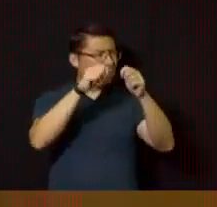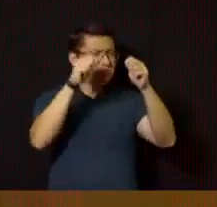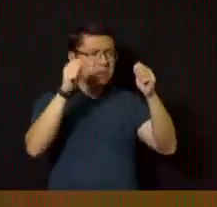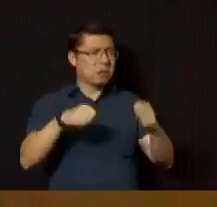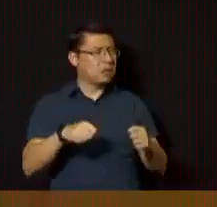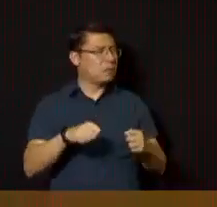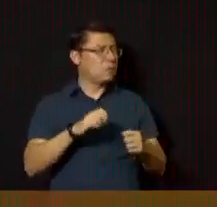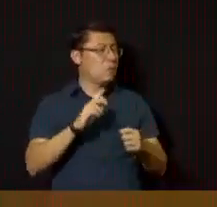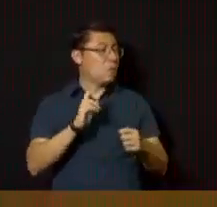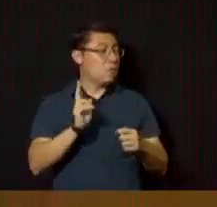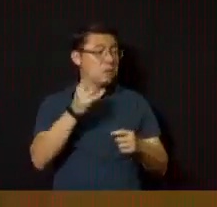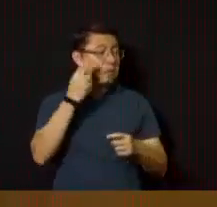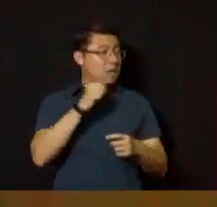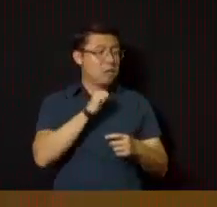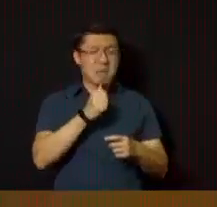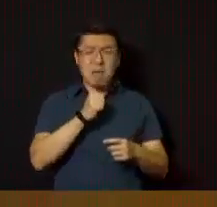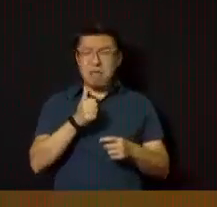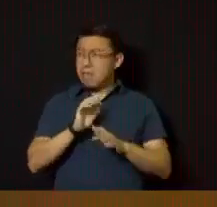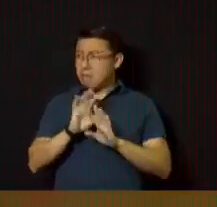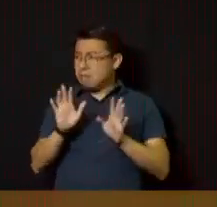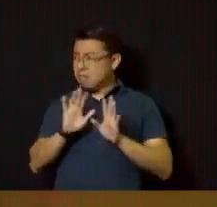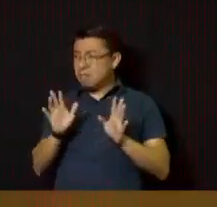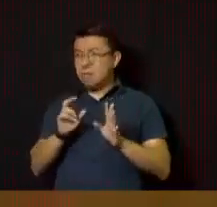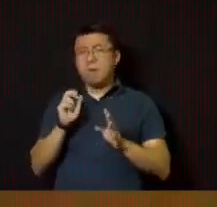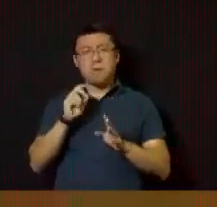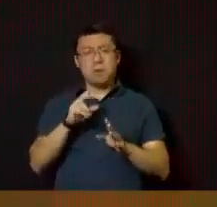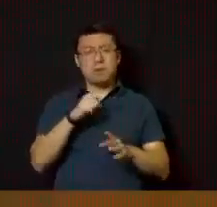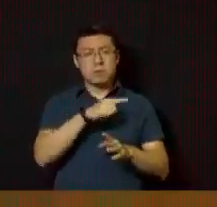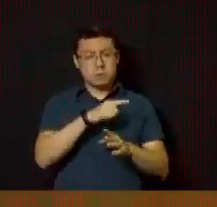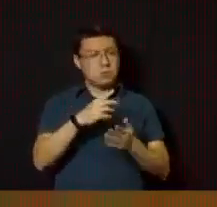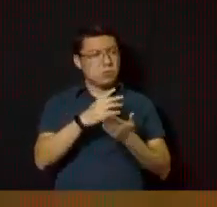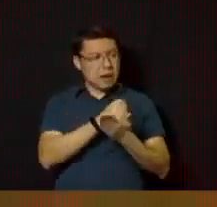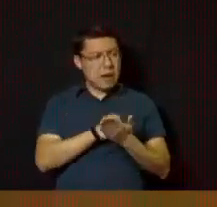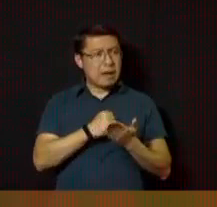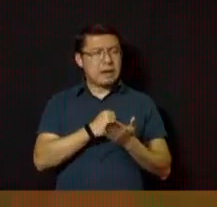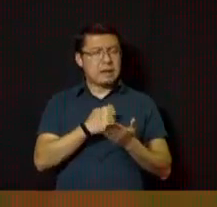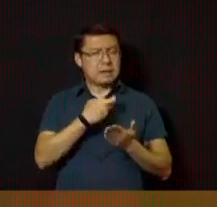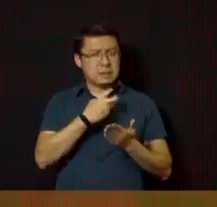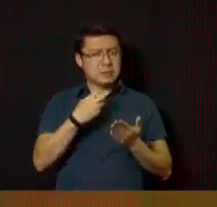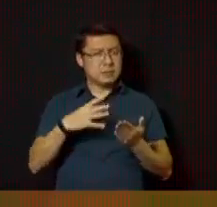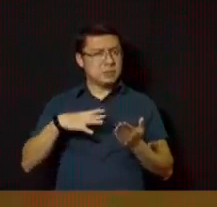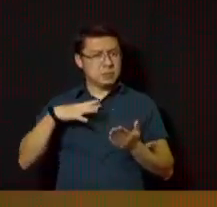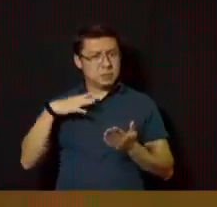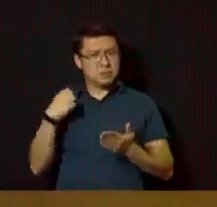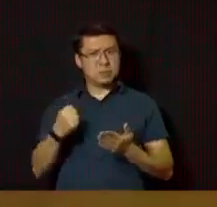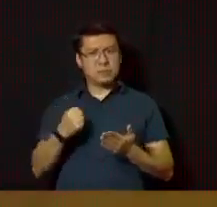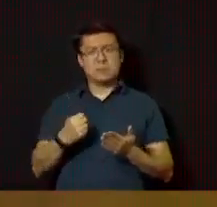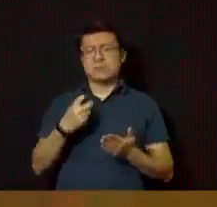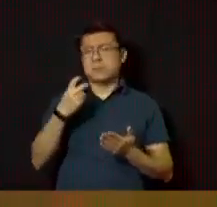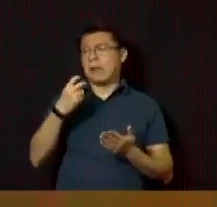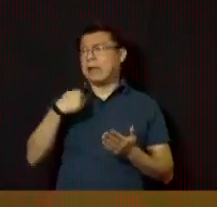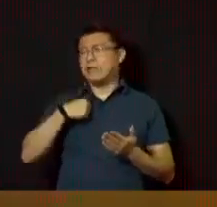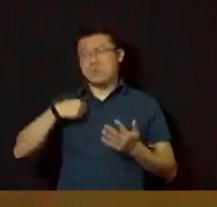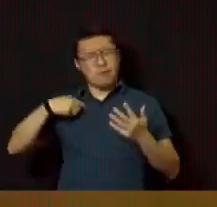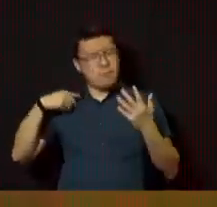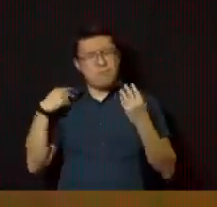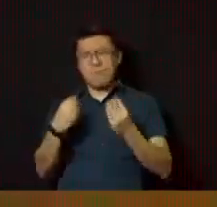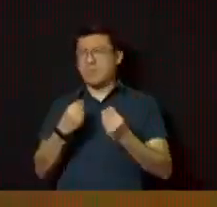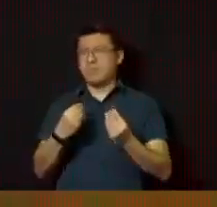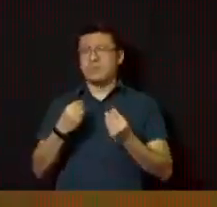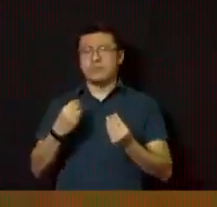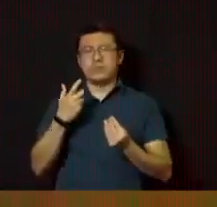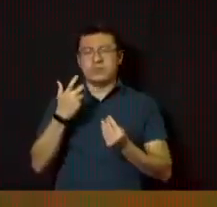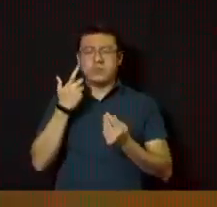algo así, para ser diamante? No. Nada más tus ganas y tu deseo de salir adelante. Pues eso es lo que más me sobra. Pues yo